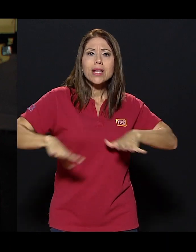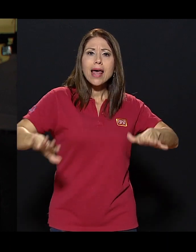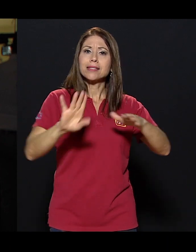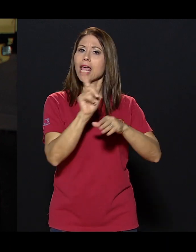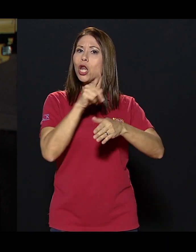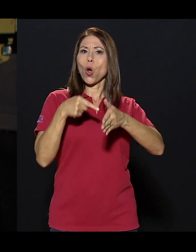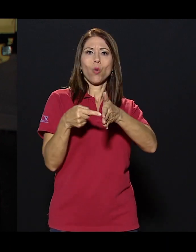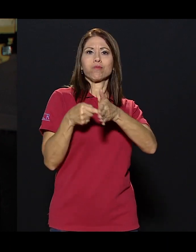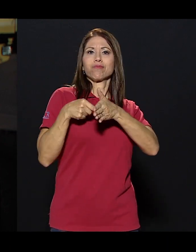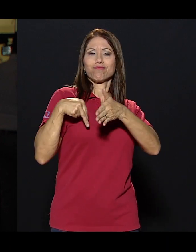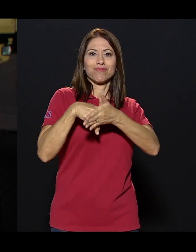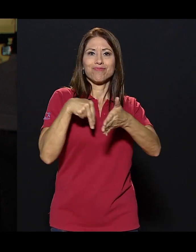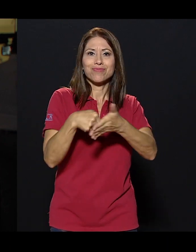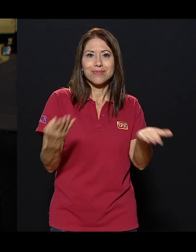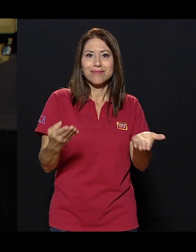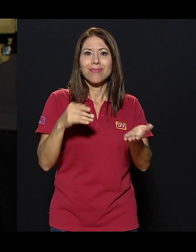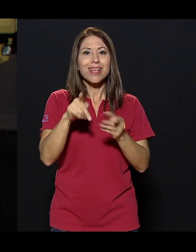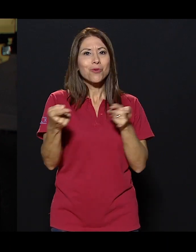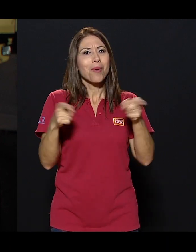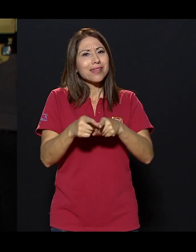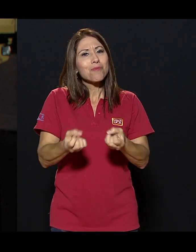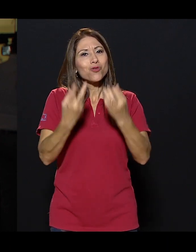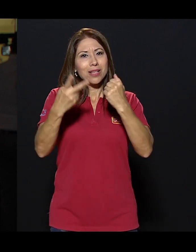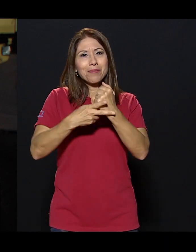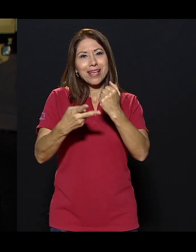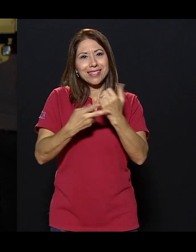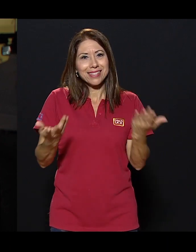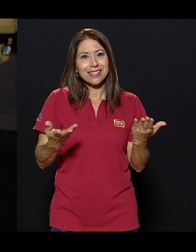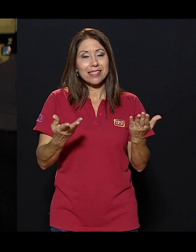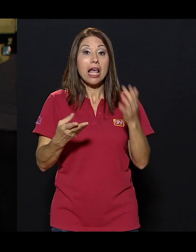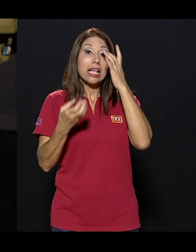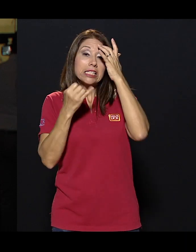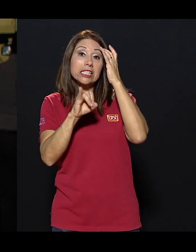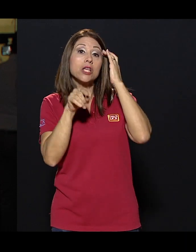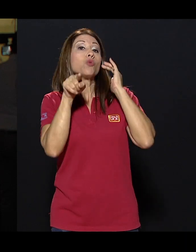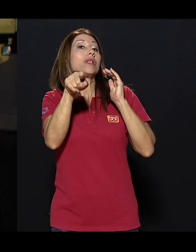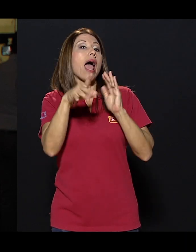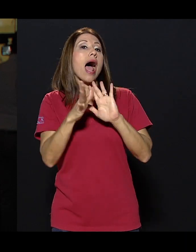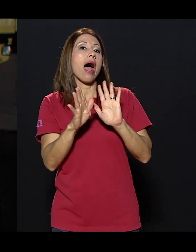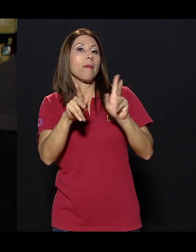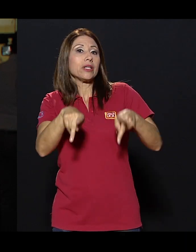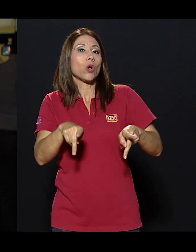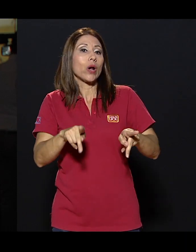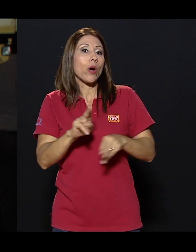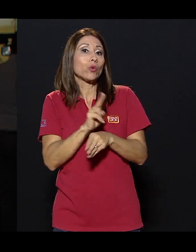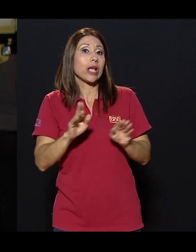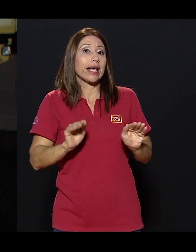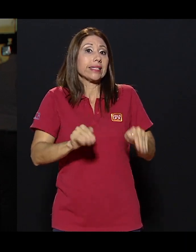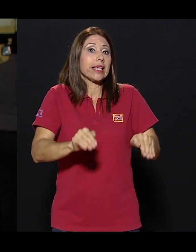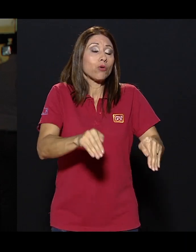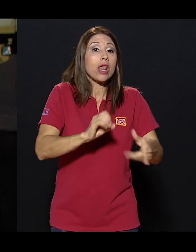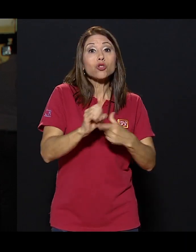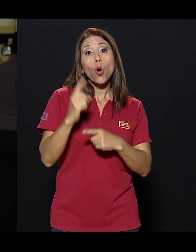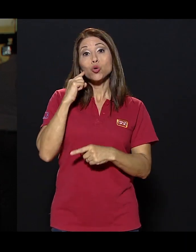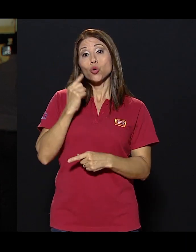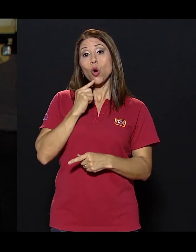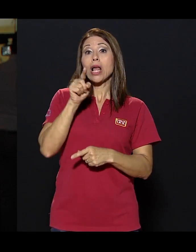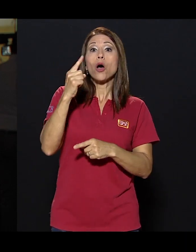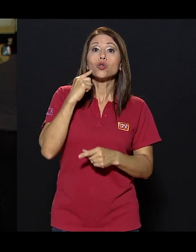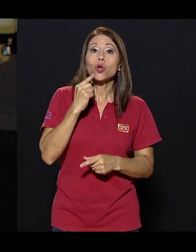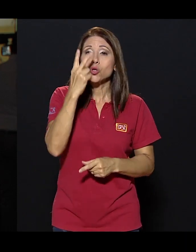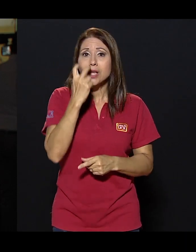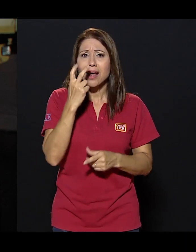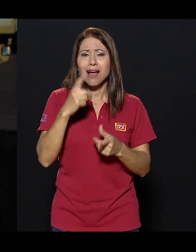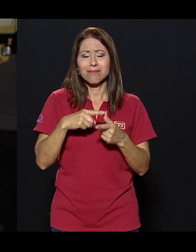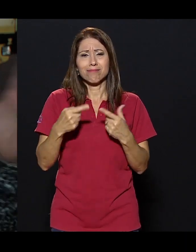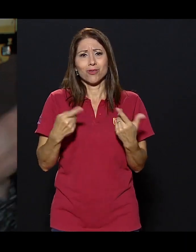en espacios que no nos condicionen, y eso también nos pasa muchas veces, en donde es, si usted es la persona que usa silla de ruedas, usted es la persona sorda,